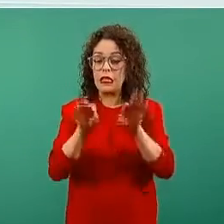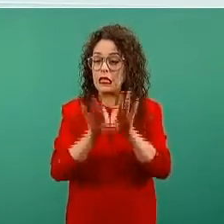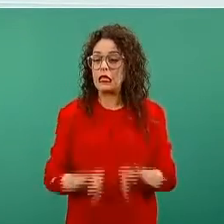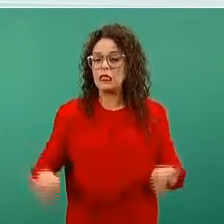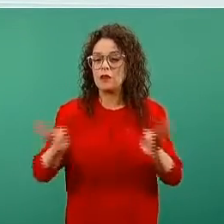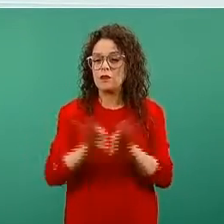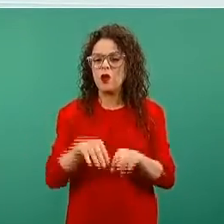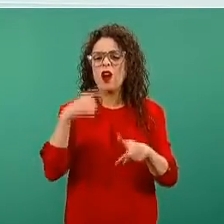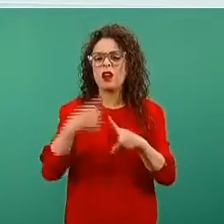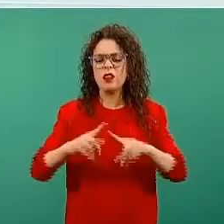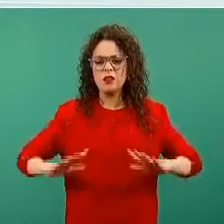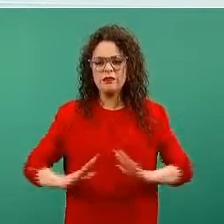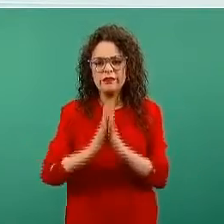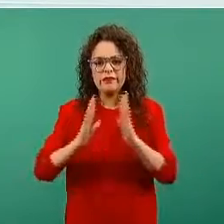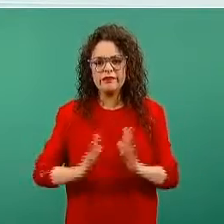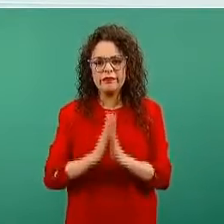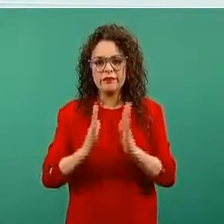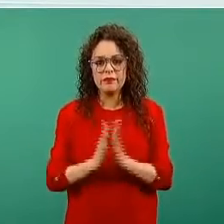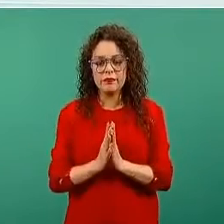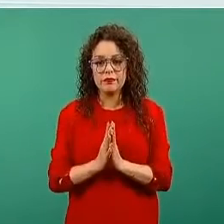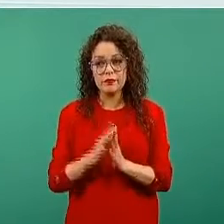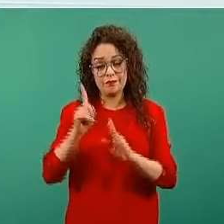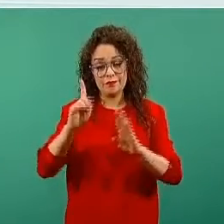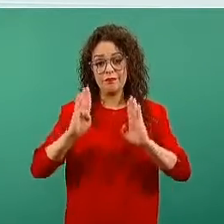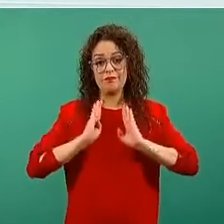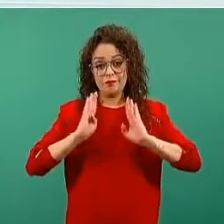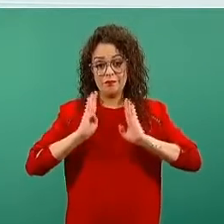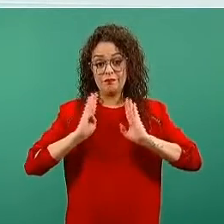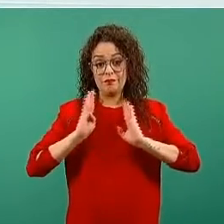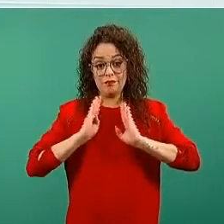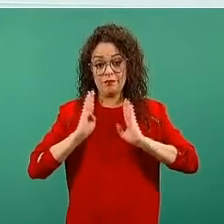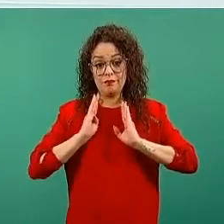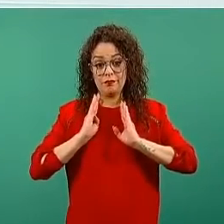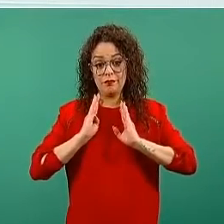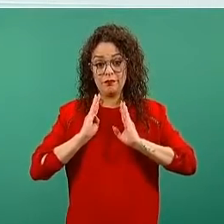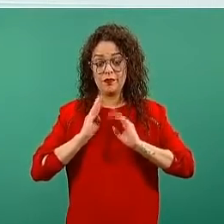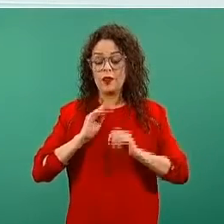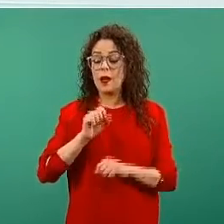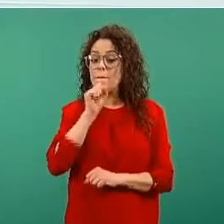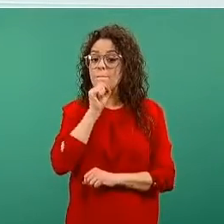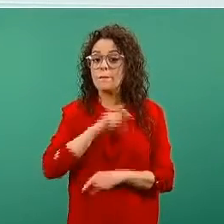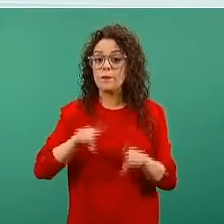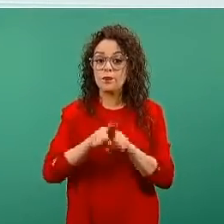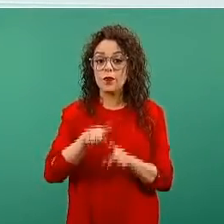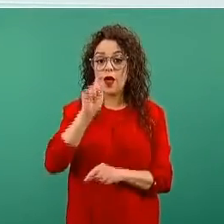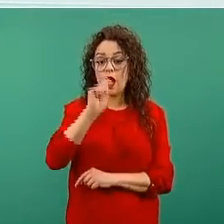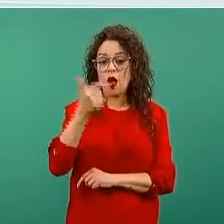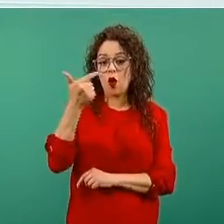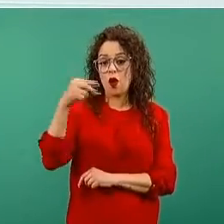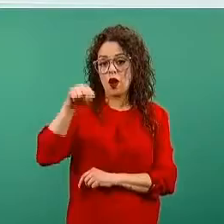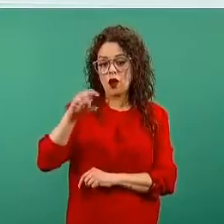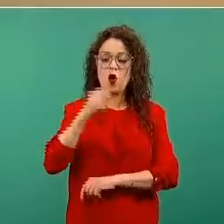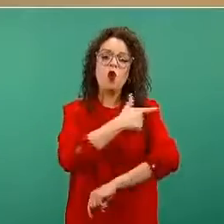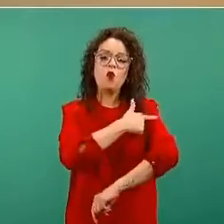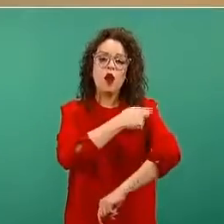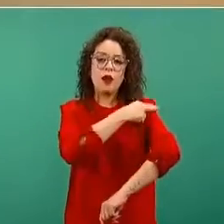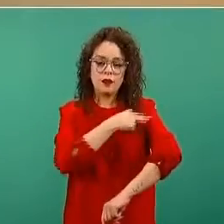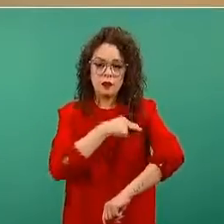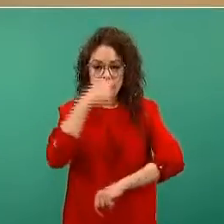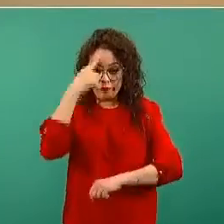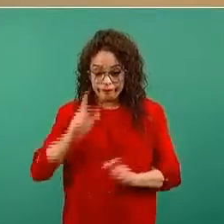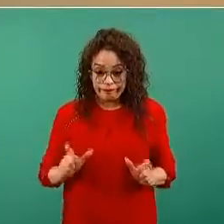importante la participación de nuestras Fuerzas Armadas, en este caso incluyendo a la Guardia Nacional, en el resguardo del